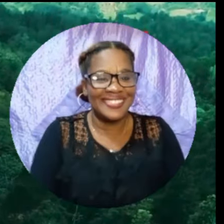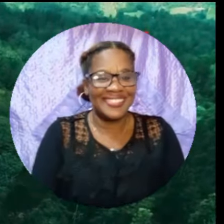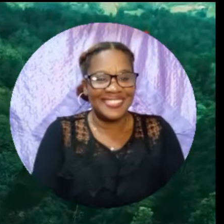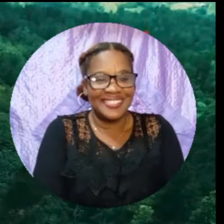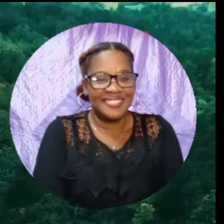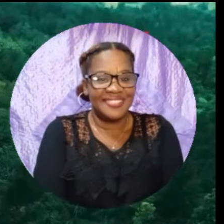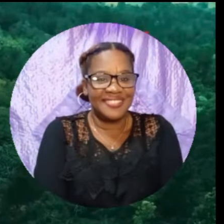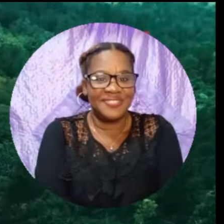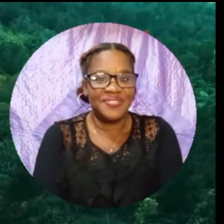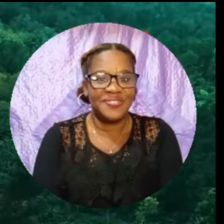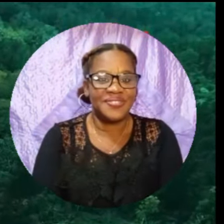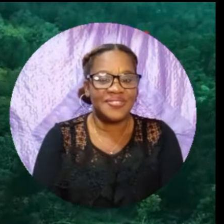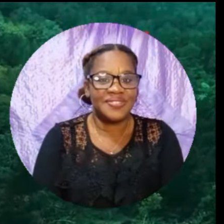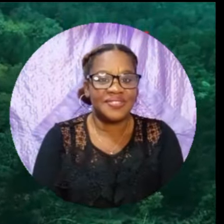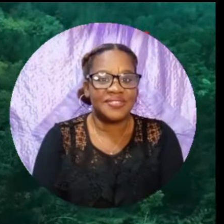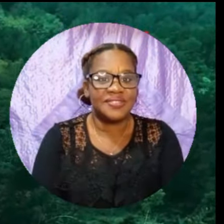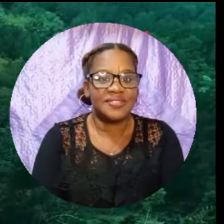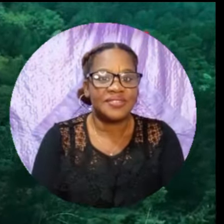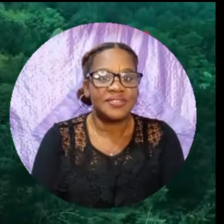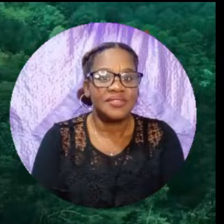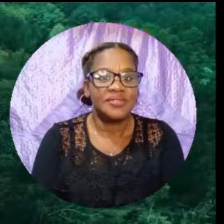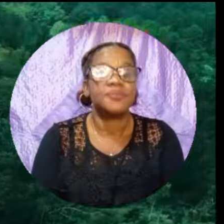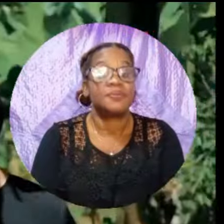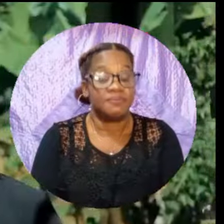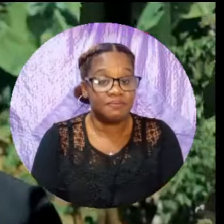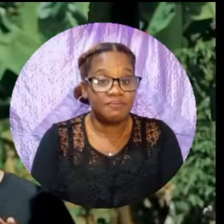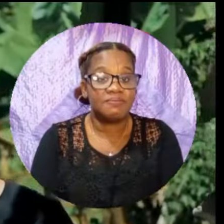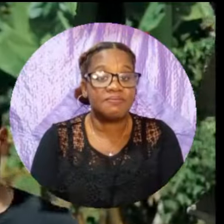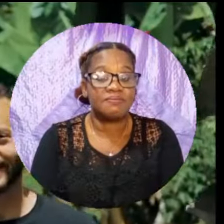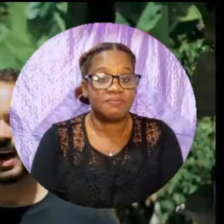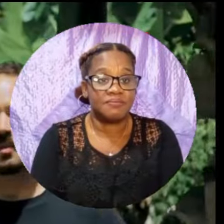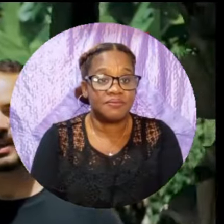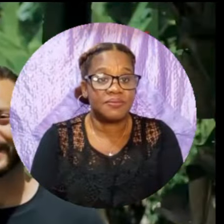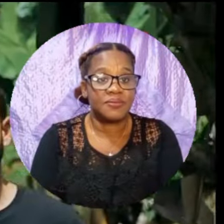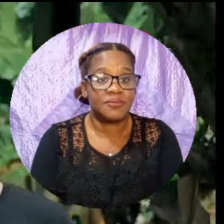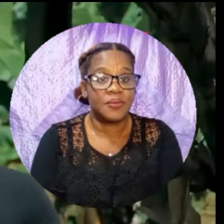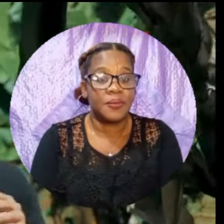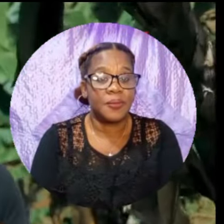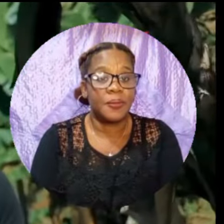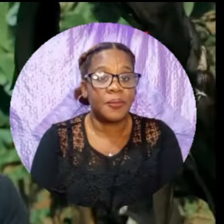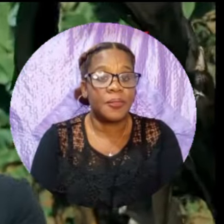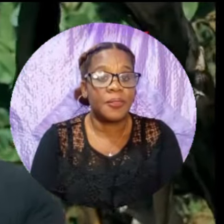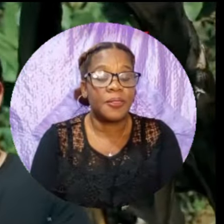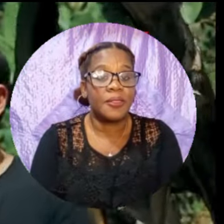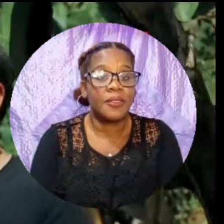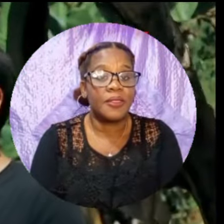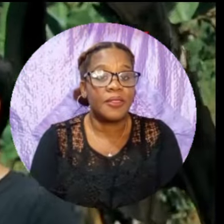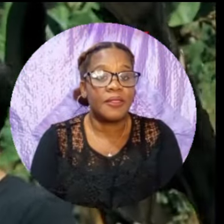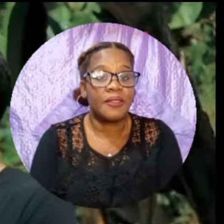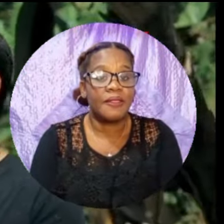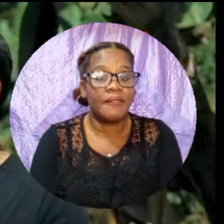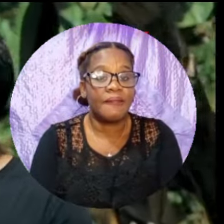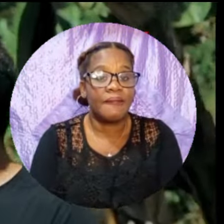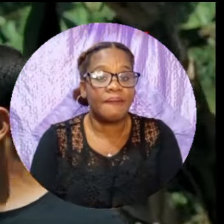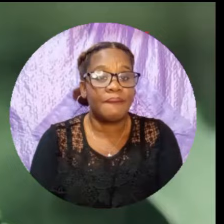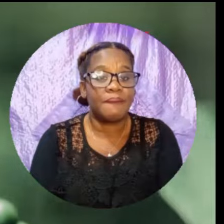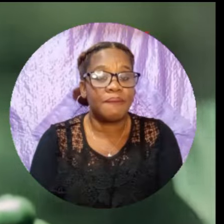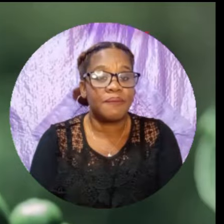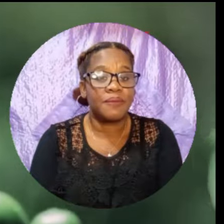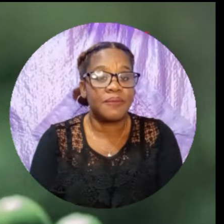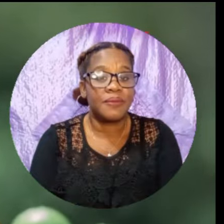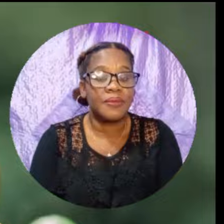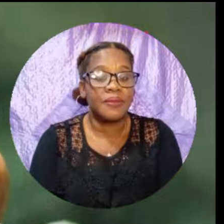Totalmente húmedo, sin llegar a la desertificación. Vamos para la planta a aprender cómo termina este grano de